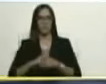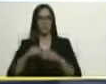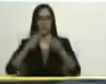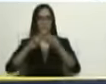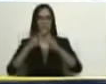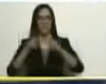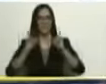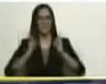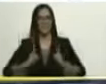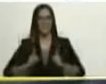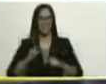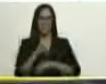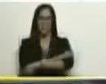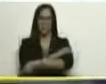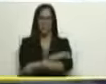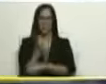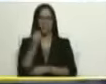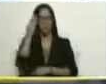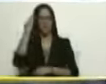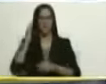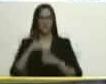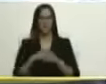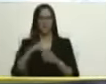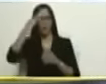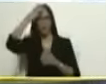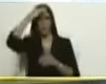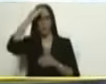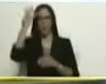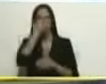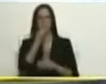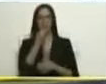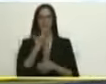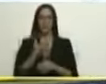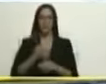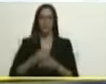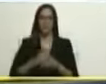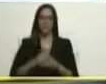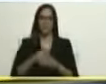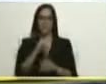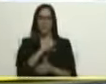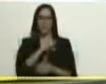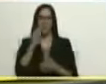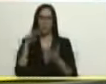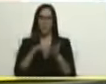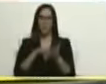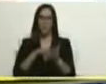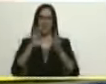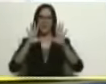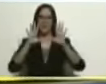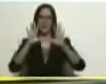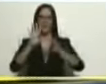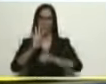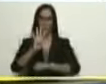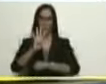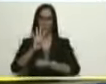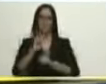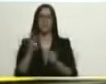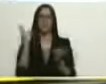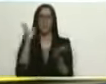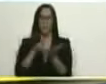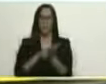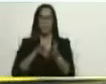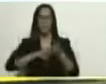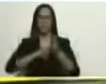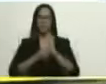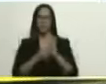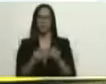saben. Cuba, maravillosa, enero 2014, donde se aprobó el concepto